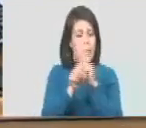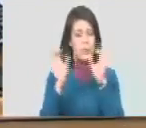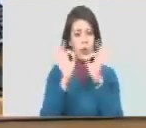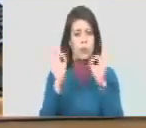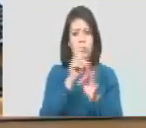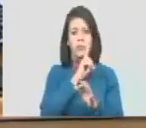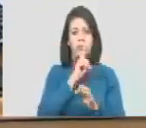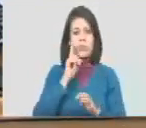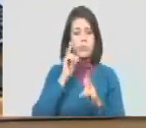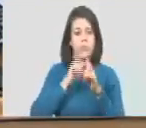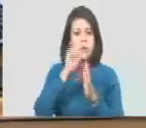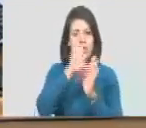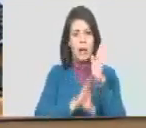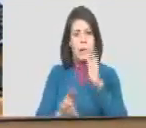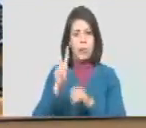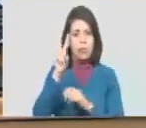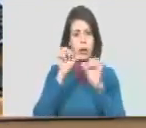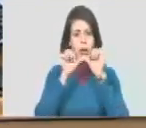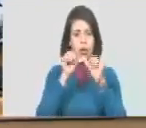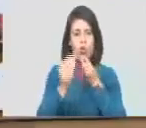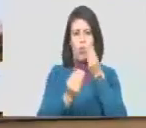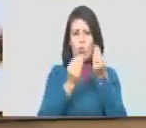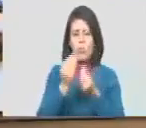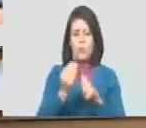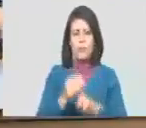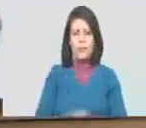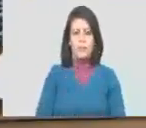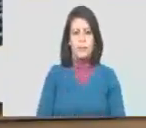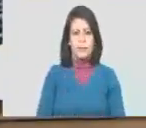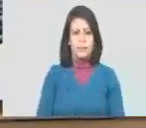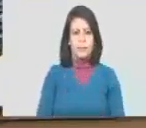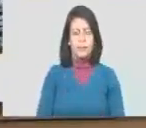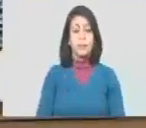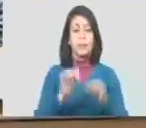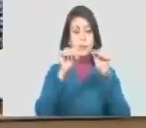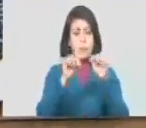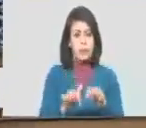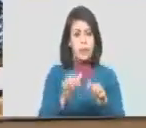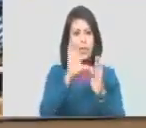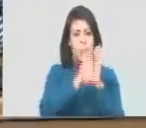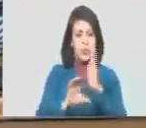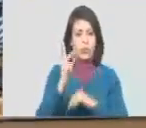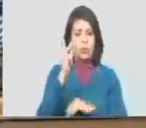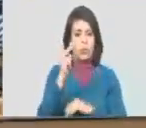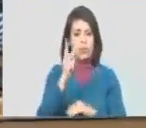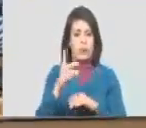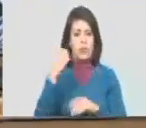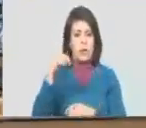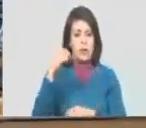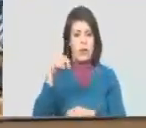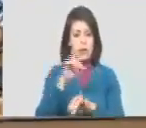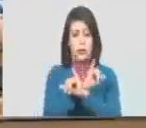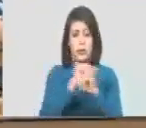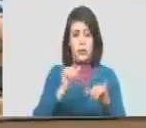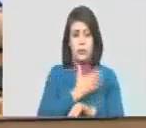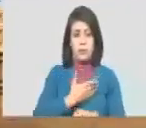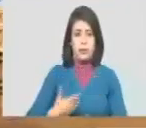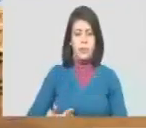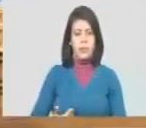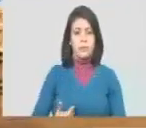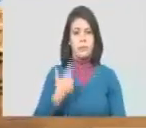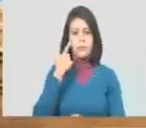la denominación del capítulo 2, quedando redactado de la manera siguiente: acápite, capítulo 2 de los derechos. Es todo, ciudadano